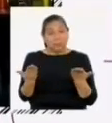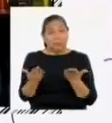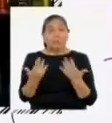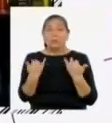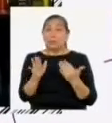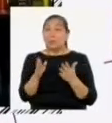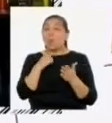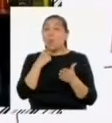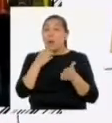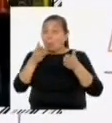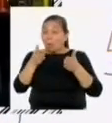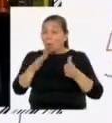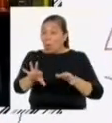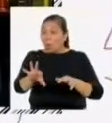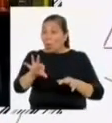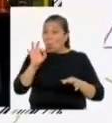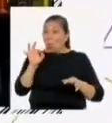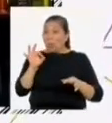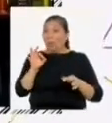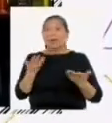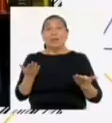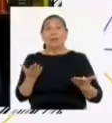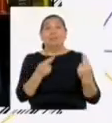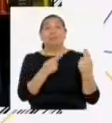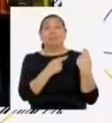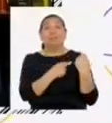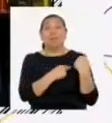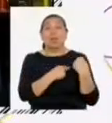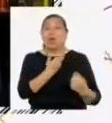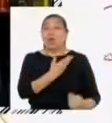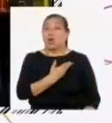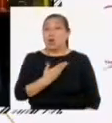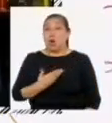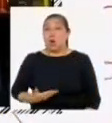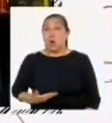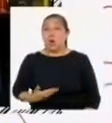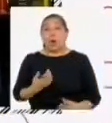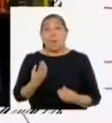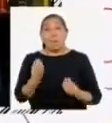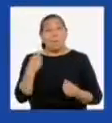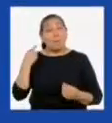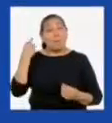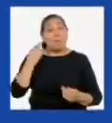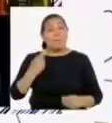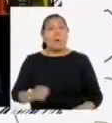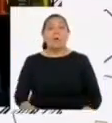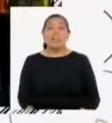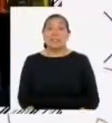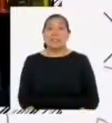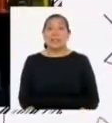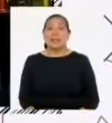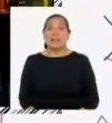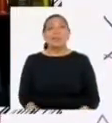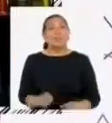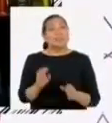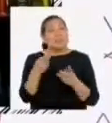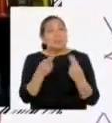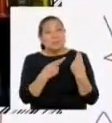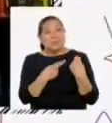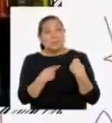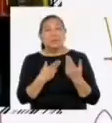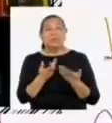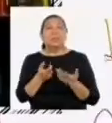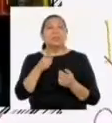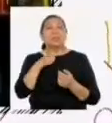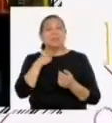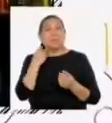que la acompañan en su tumba, desempeñó el rol de gobernante como conductora política, desempeñó los